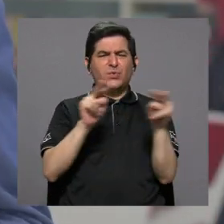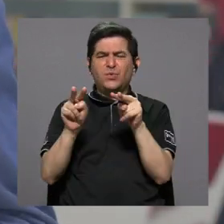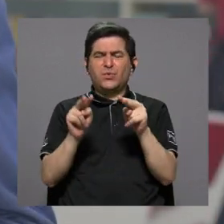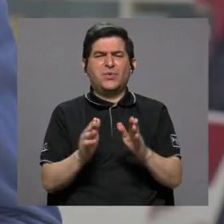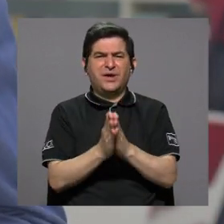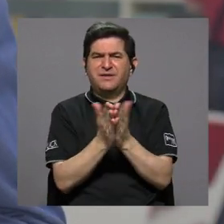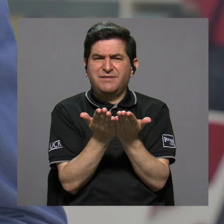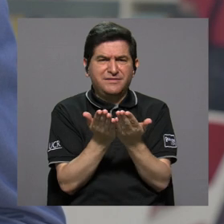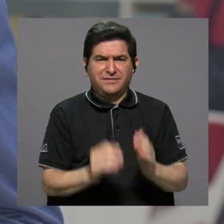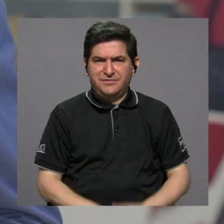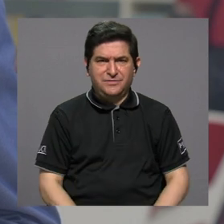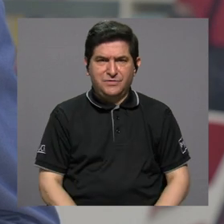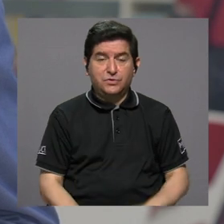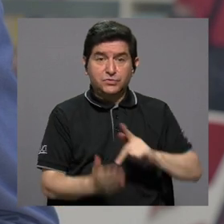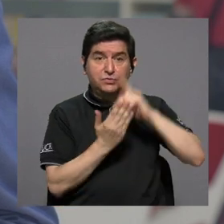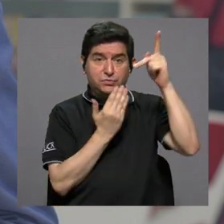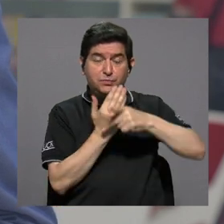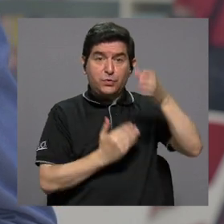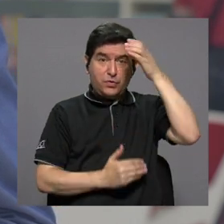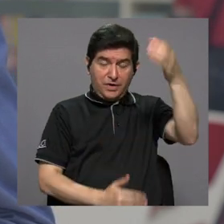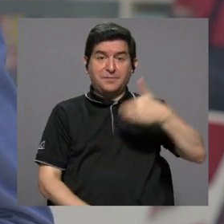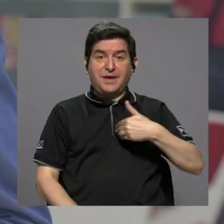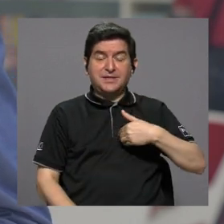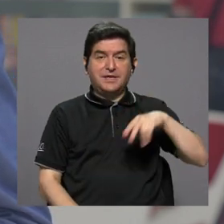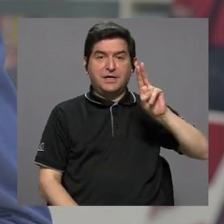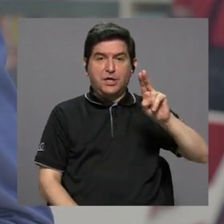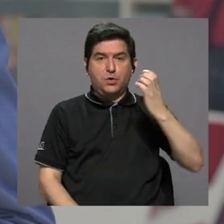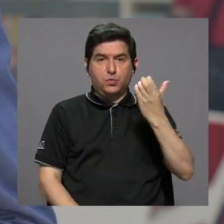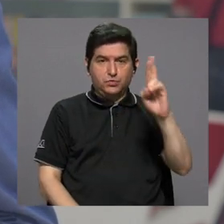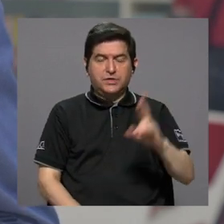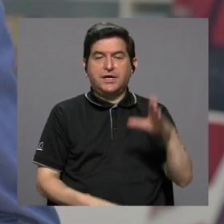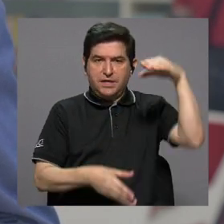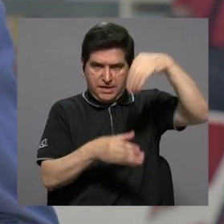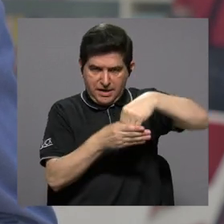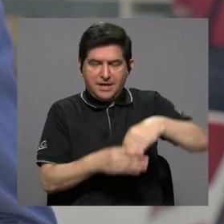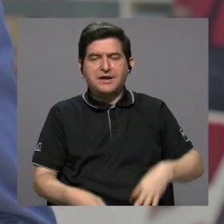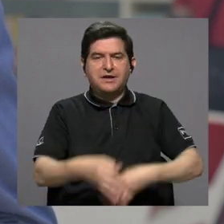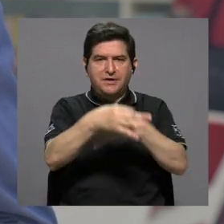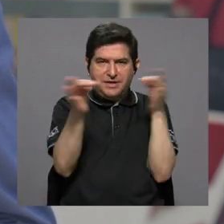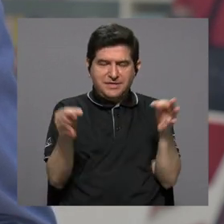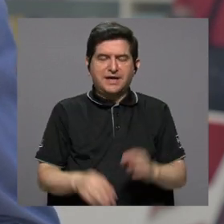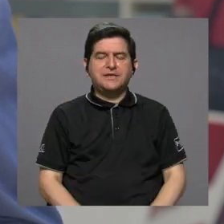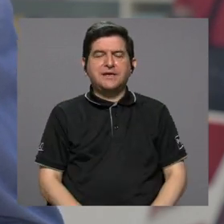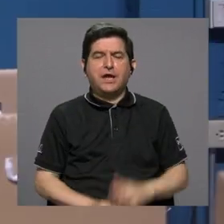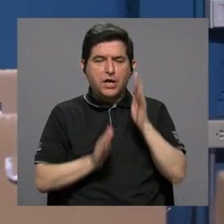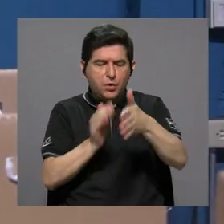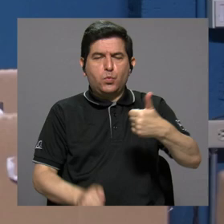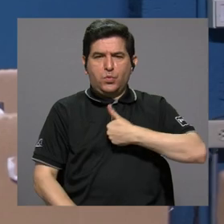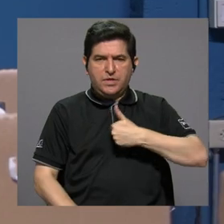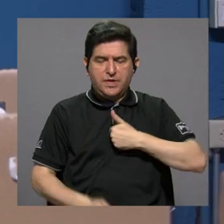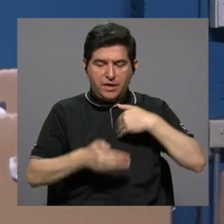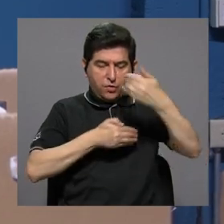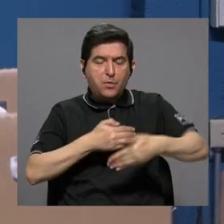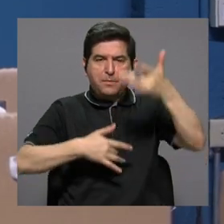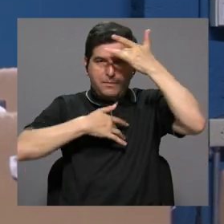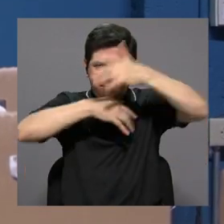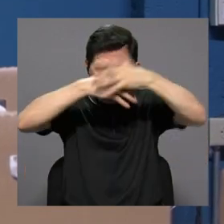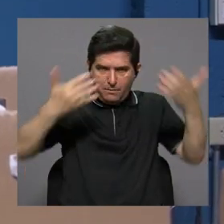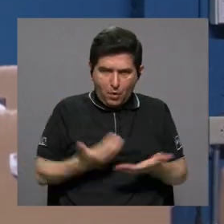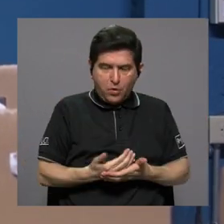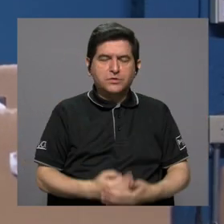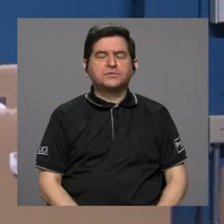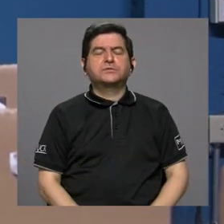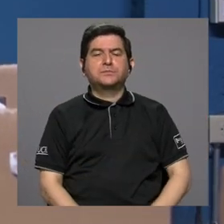los libros. En el programa cultural que lleva la Universidad de Costa Rica incluimos un taller de autocuidado en pospandemia, un taller